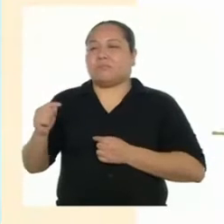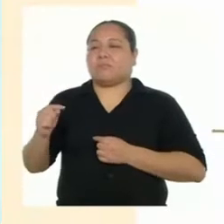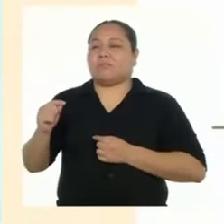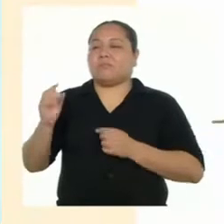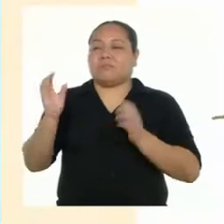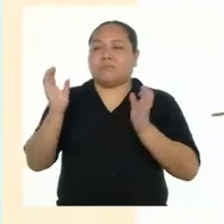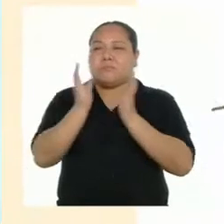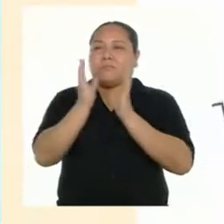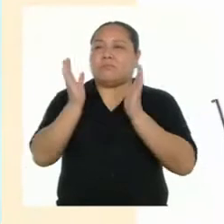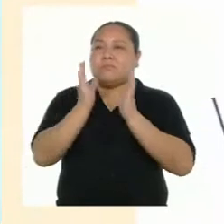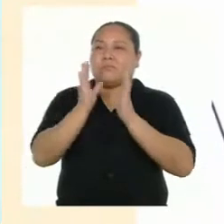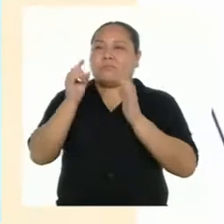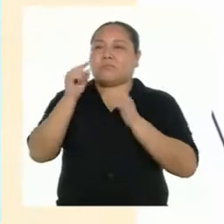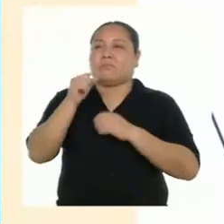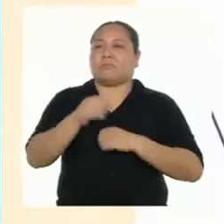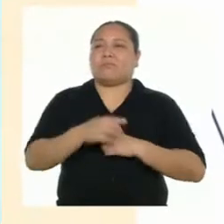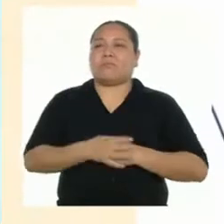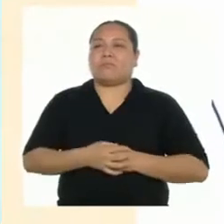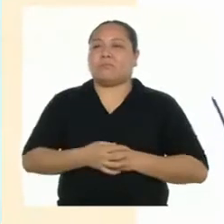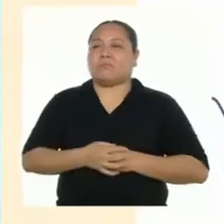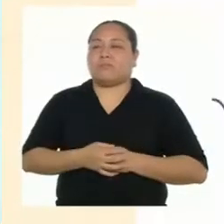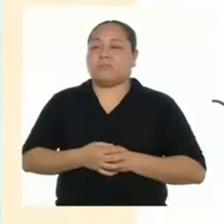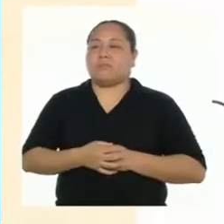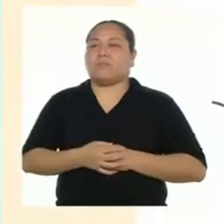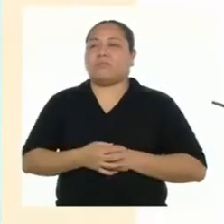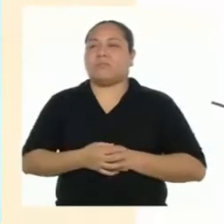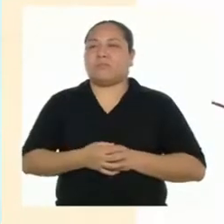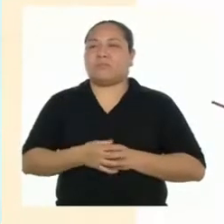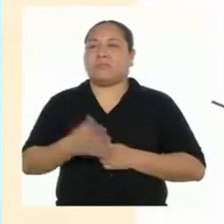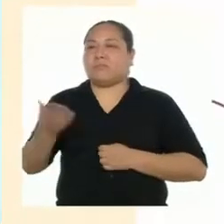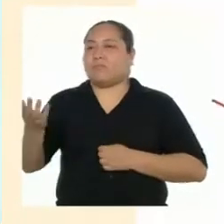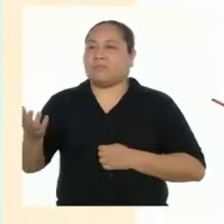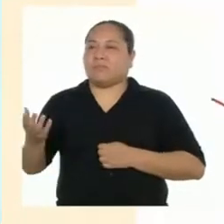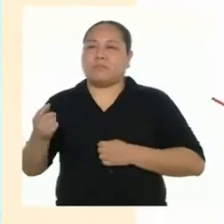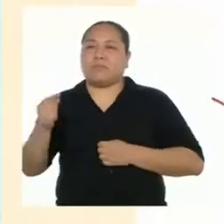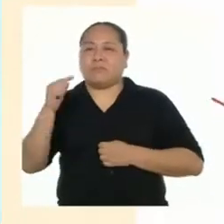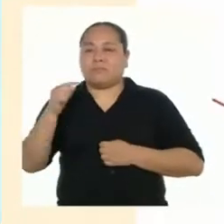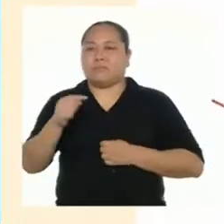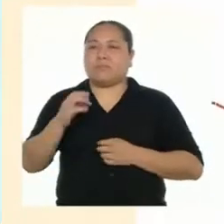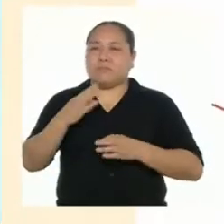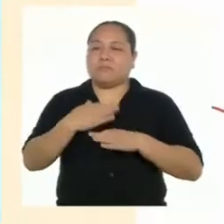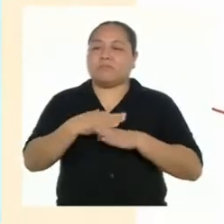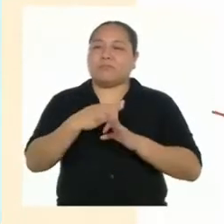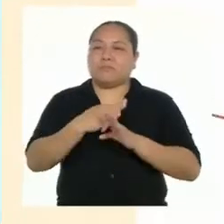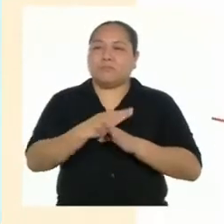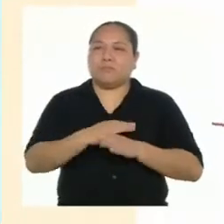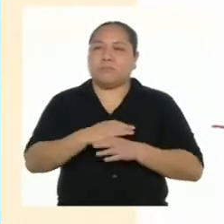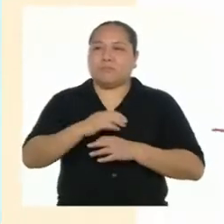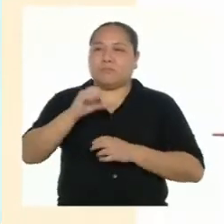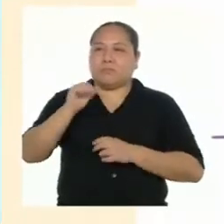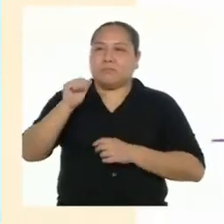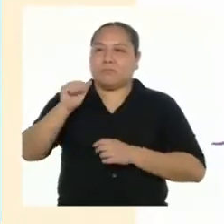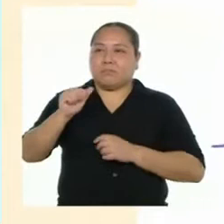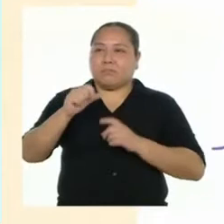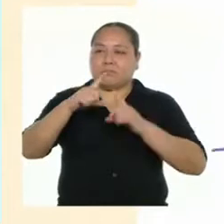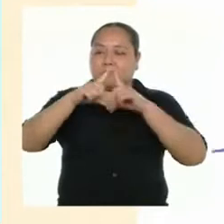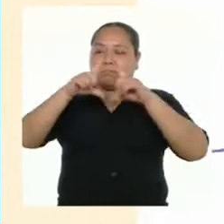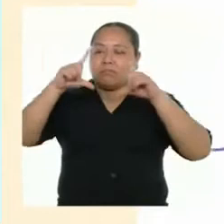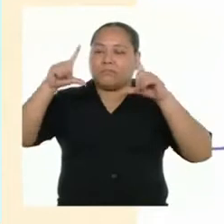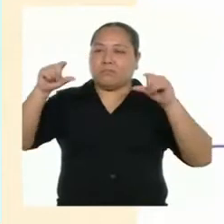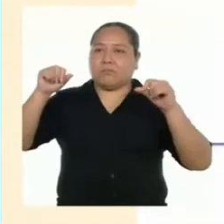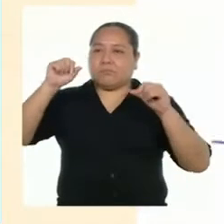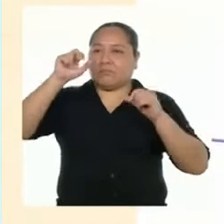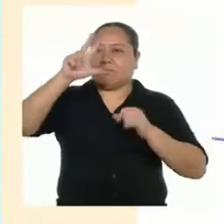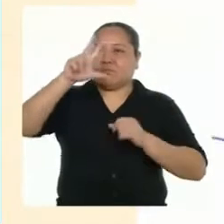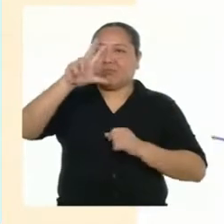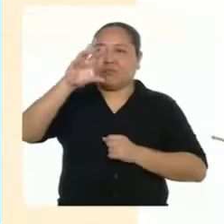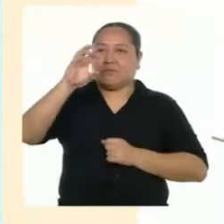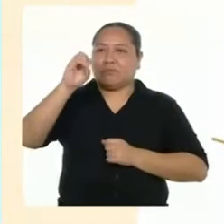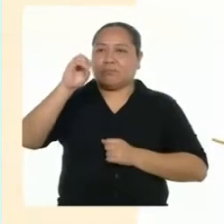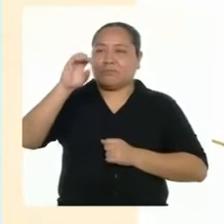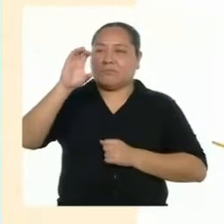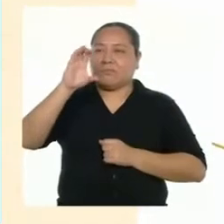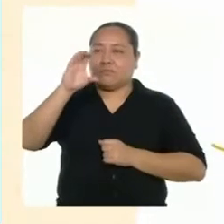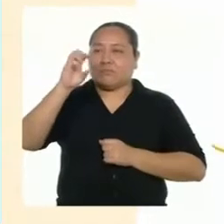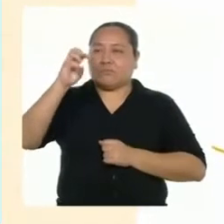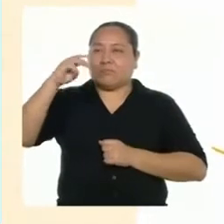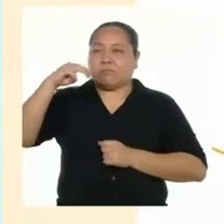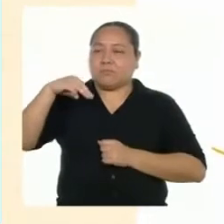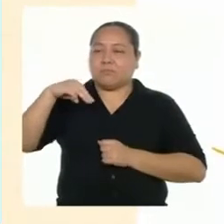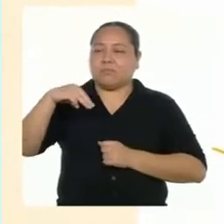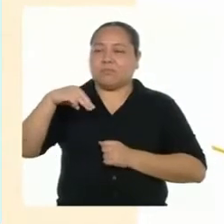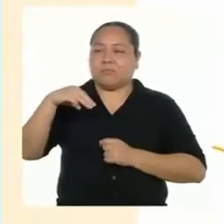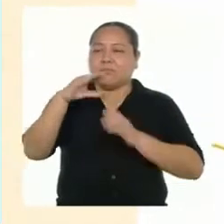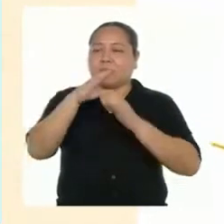más pequeñas del prisma. En cuanto a las medidas, vemos que el rectángulo A mide 30 centímetros de